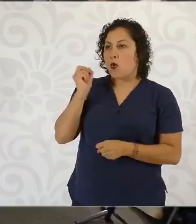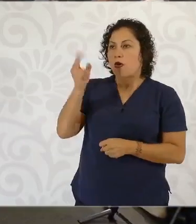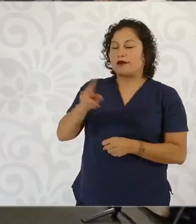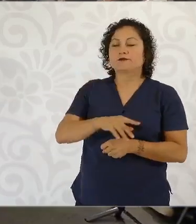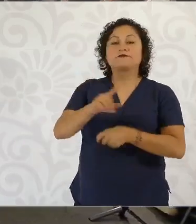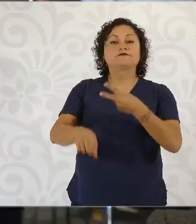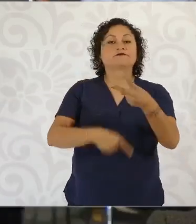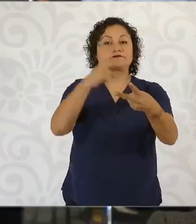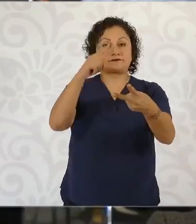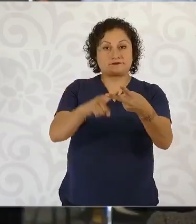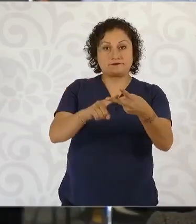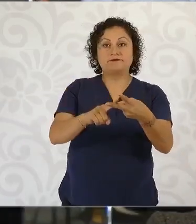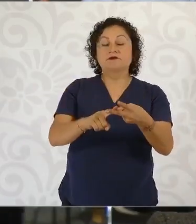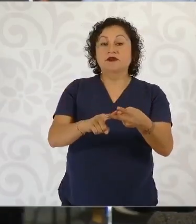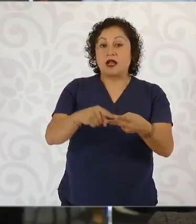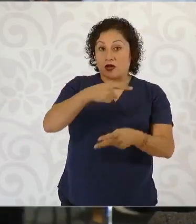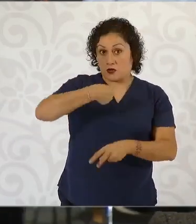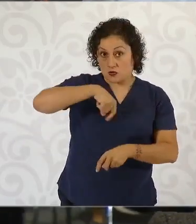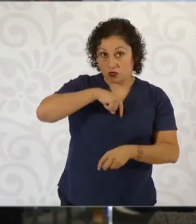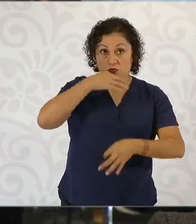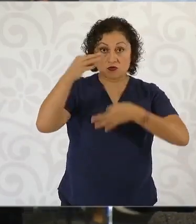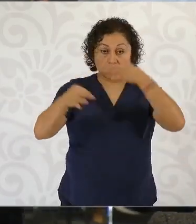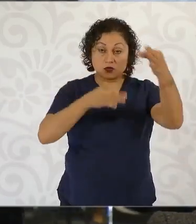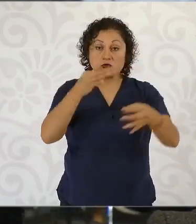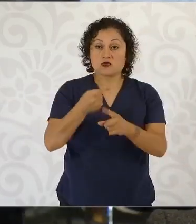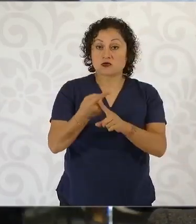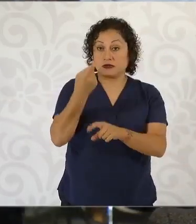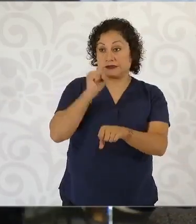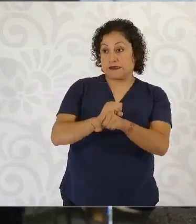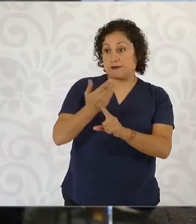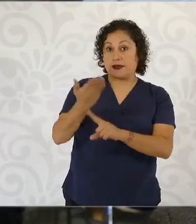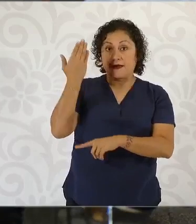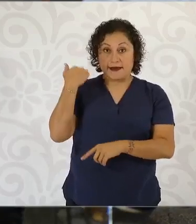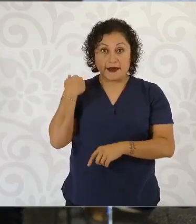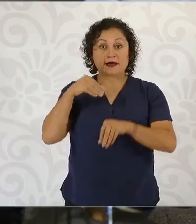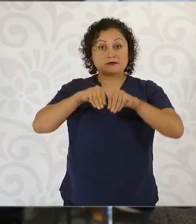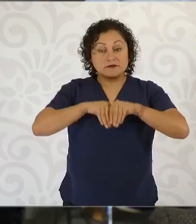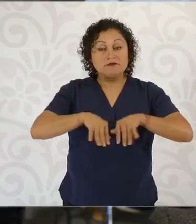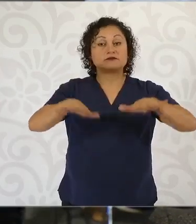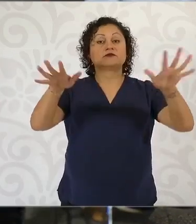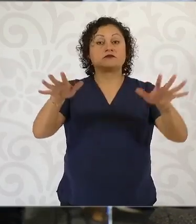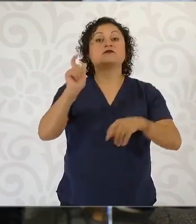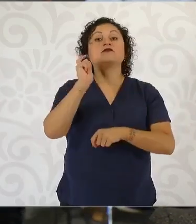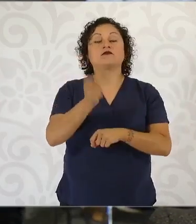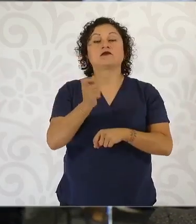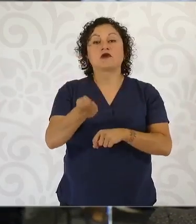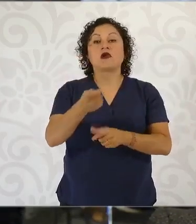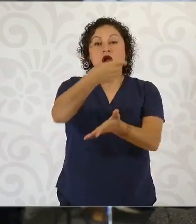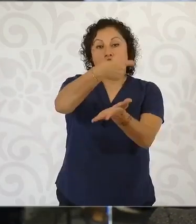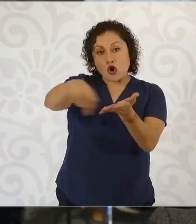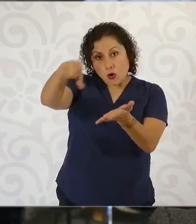pregunta, Presidenta, es: en Animal Político la semana pasada publicamos que a raíz del cambio en el modelo de